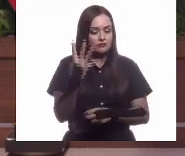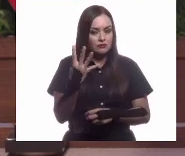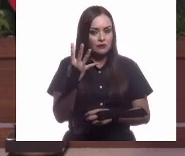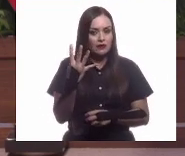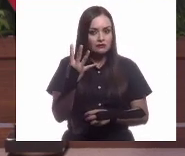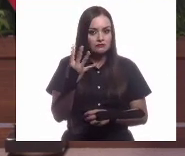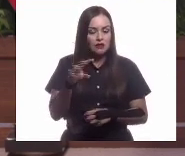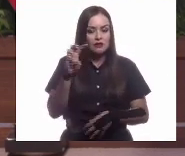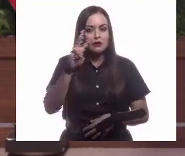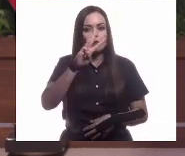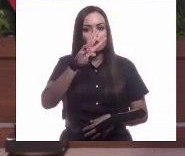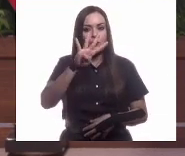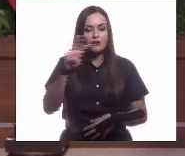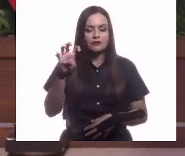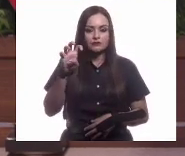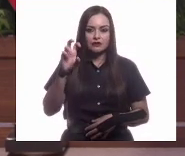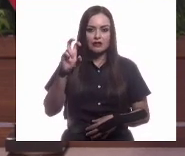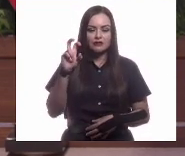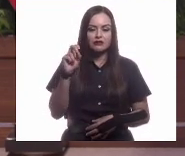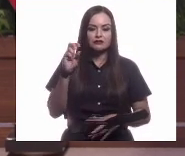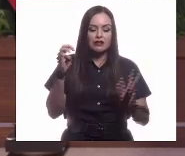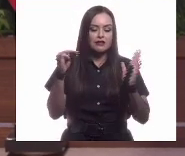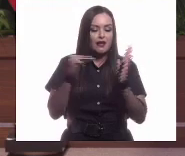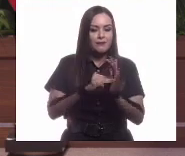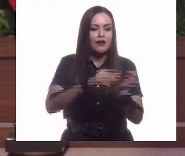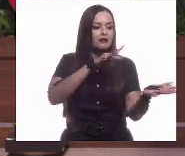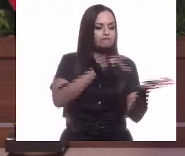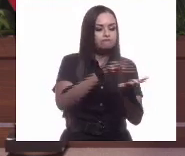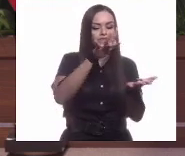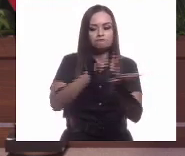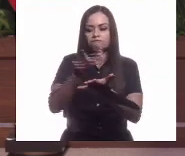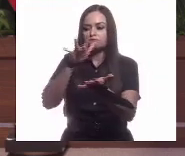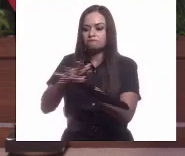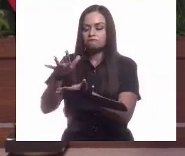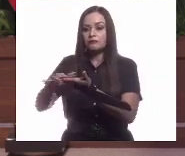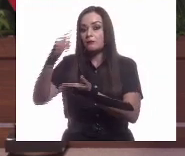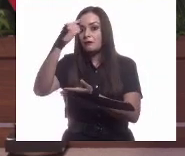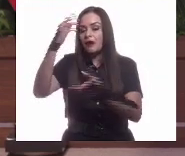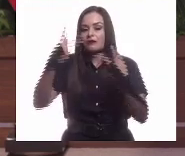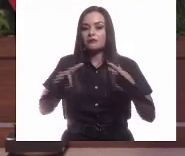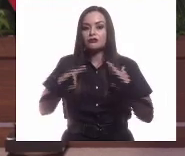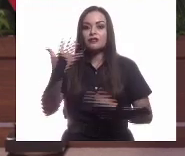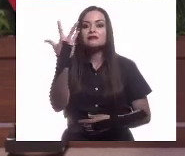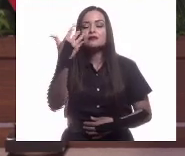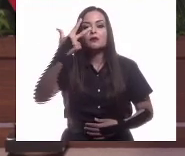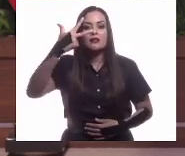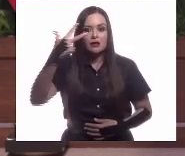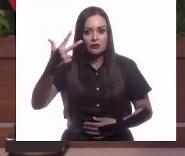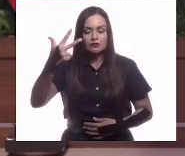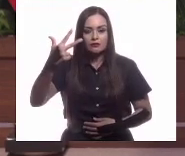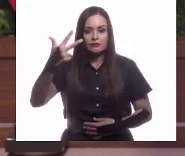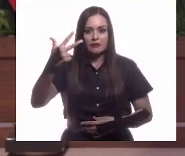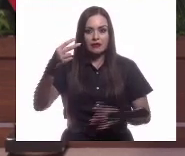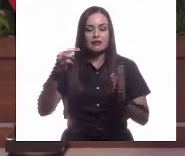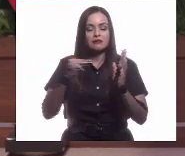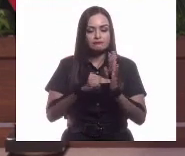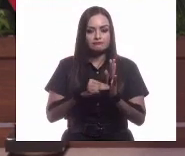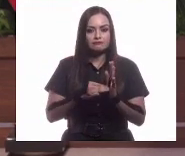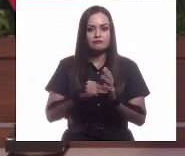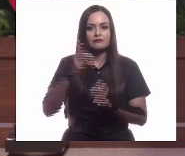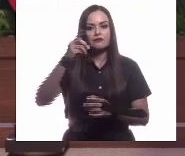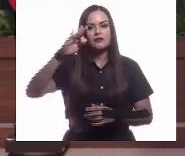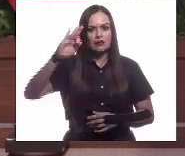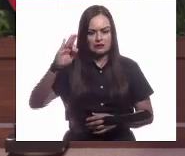distribuido 433,000 de estos apoyos en beneficio de 58,000 personas. El sistema estatal DIF